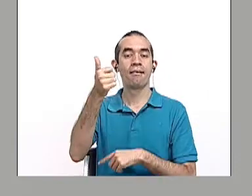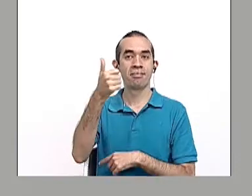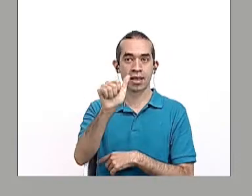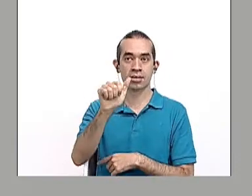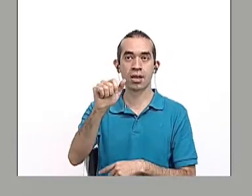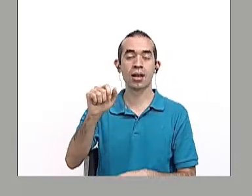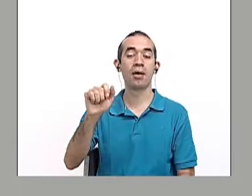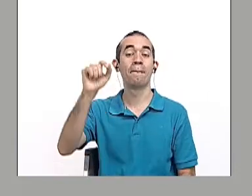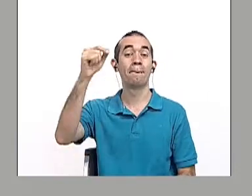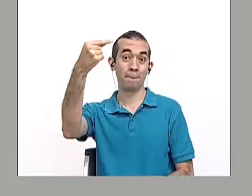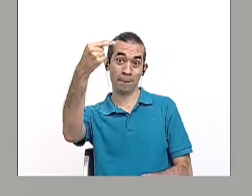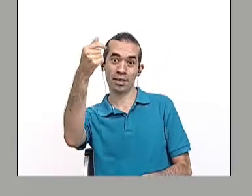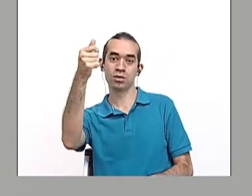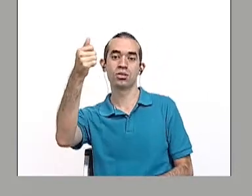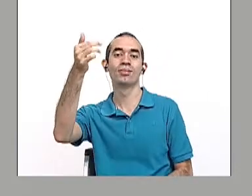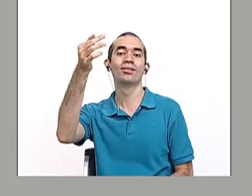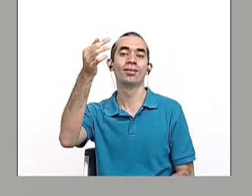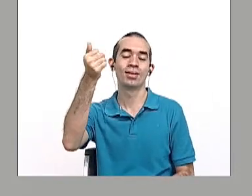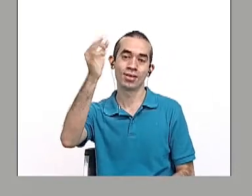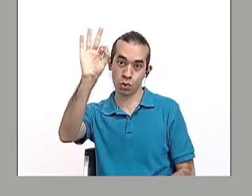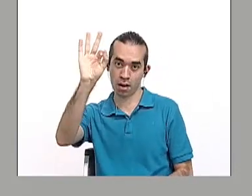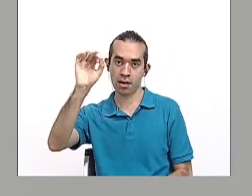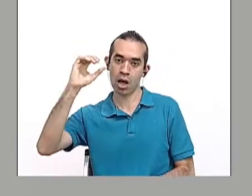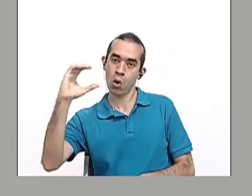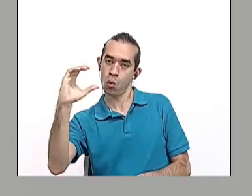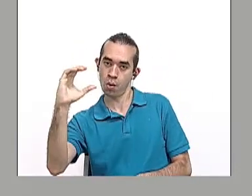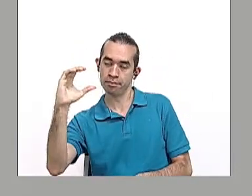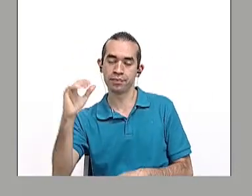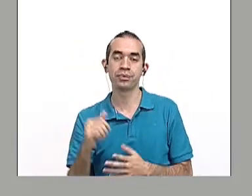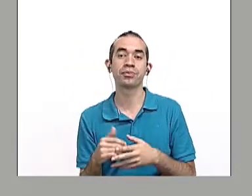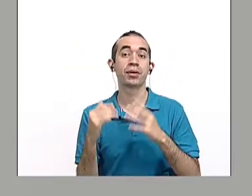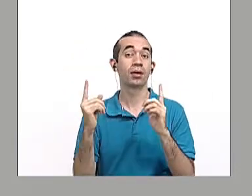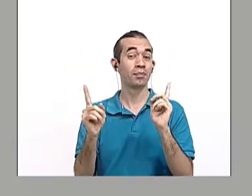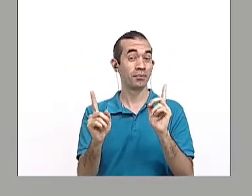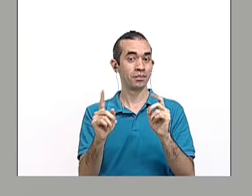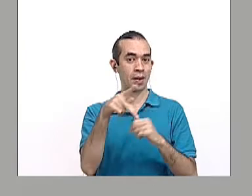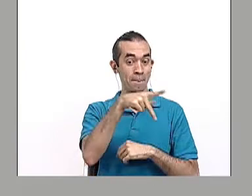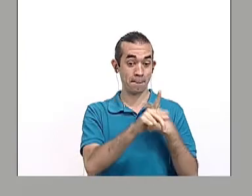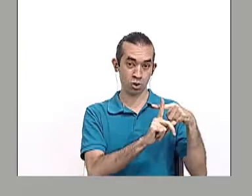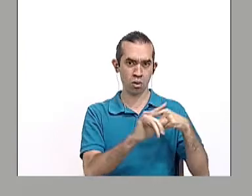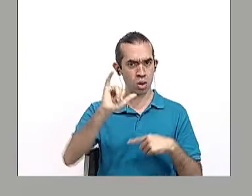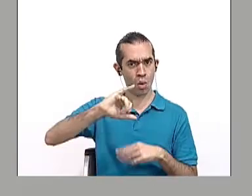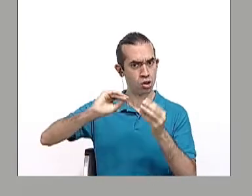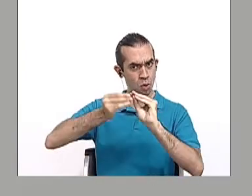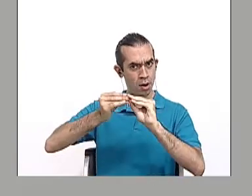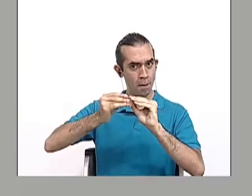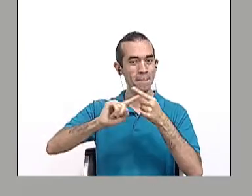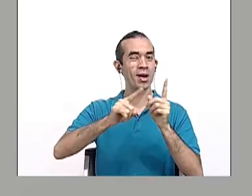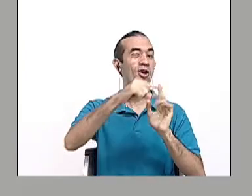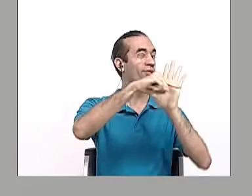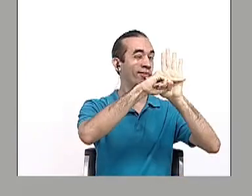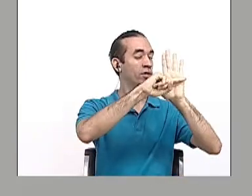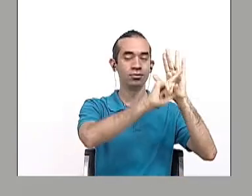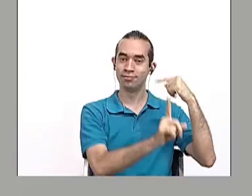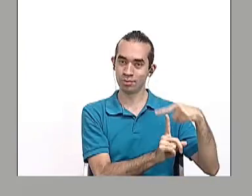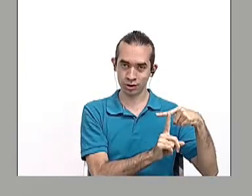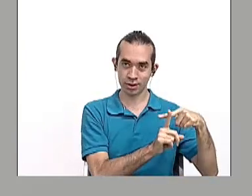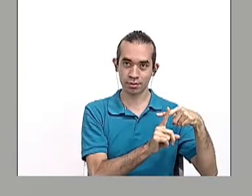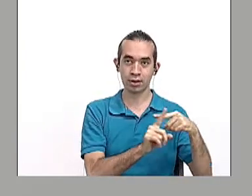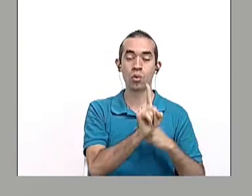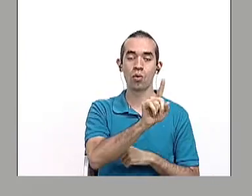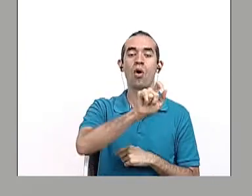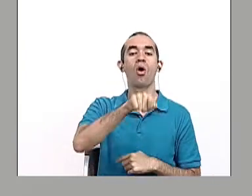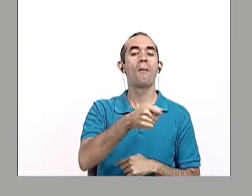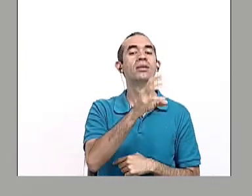19 coulombs. Y el protón tiene la misma carga, pero positiva. 1,60 por 10 a la menos